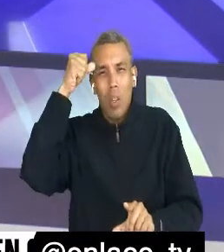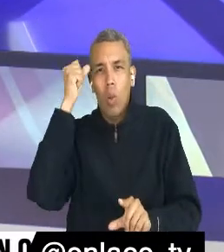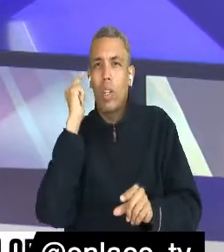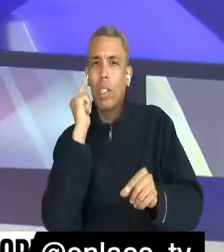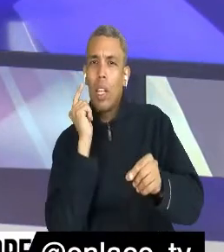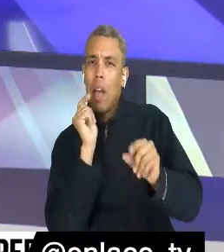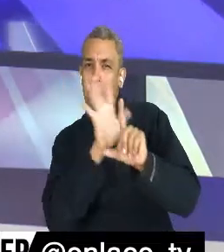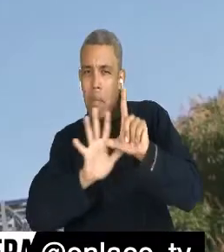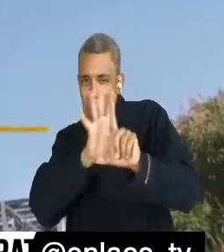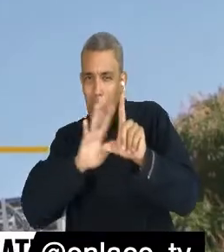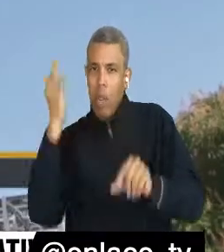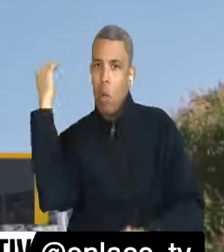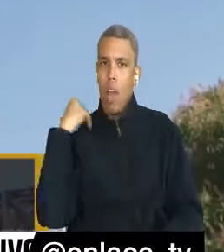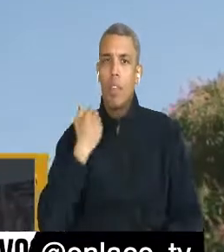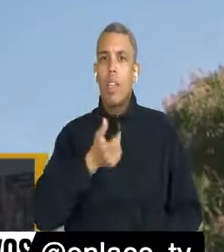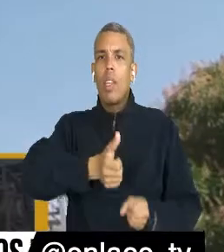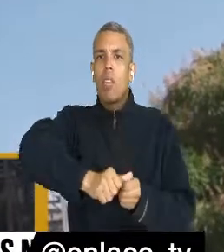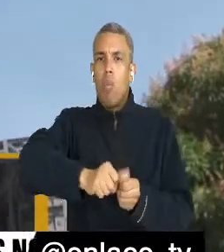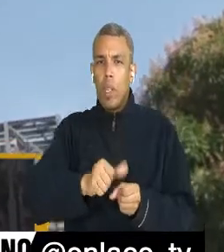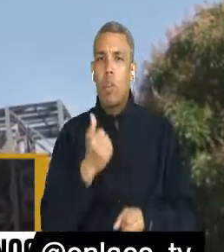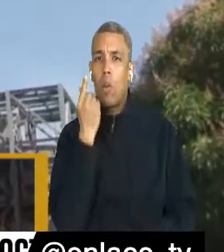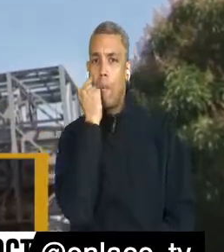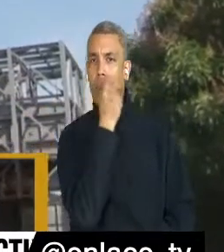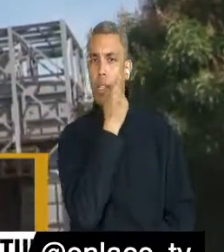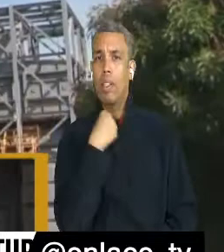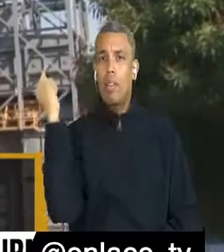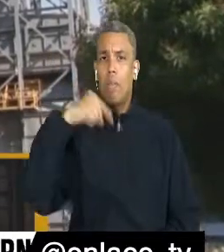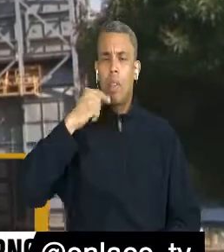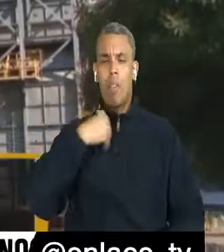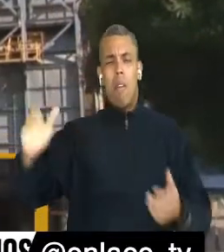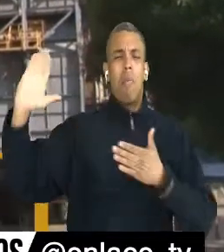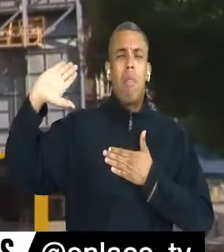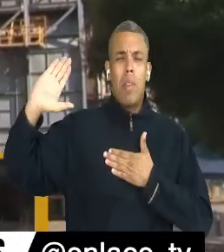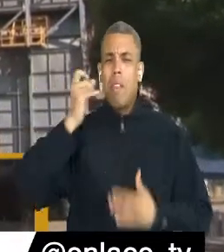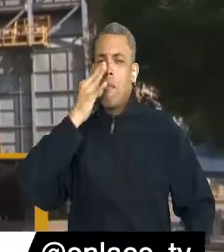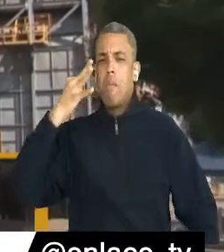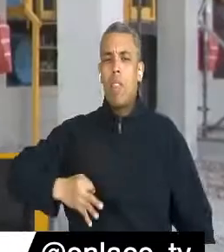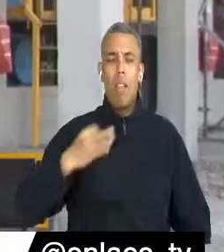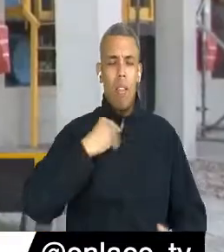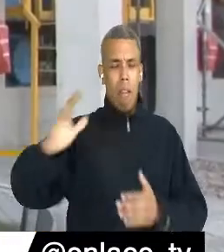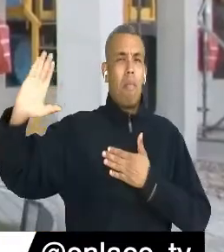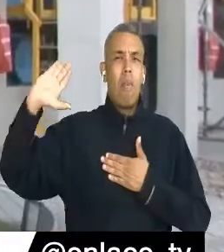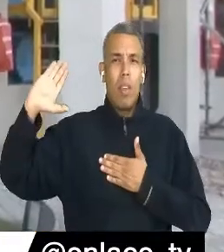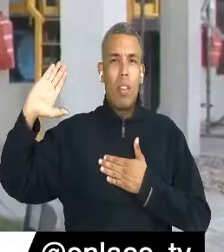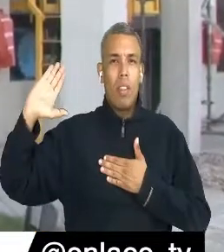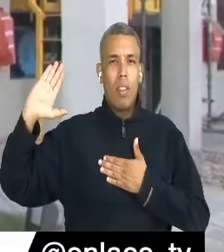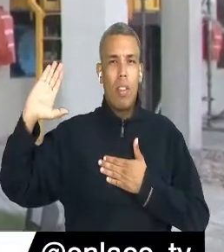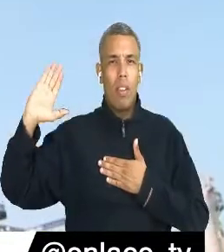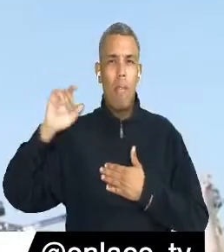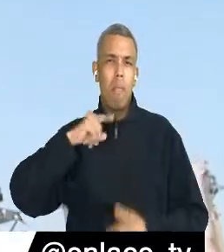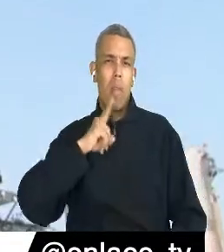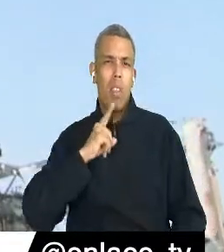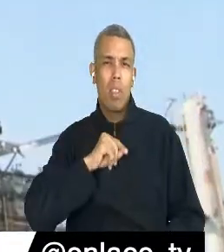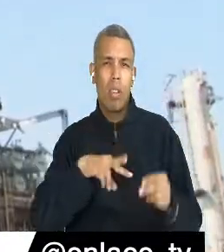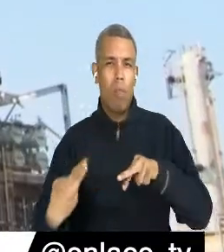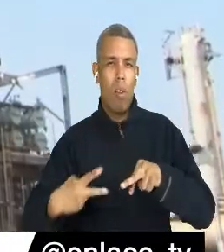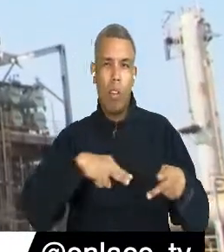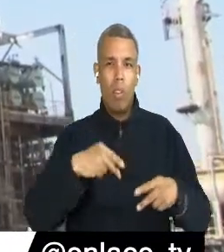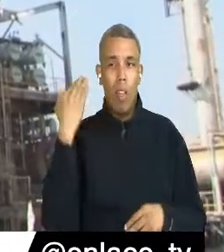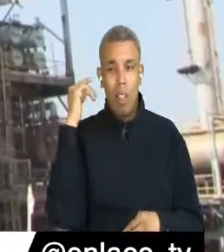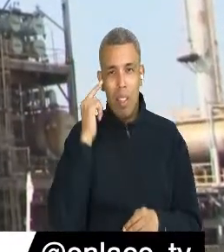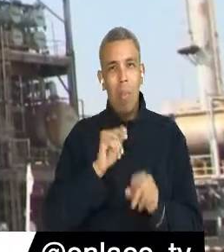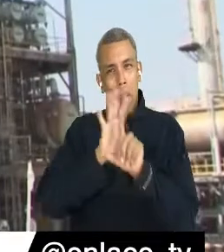Ecopetrol. Ante la negativa de Ecopetrol de realizar el plan maestro de la refinería de Barranca Bermeja, Enlace Noticias buscó en sus archivos